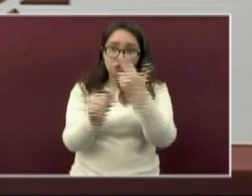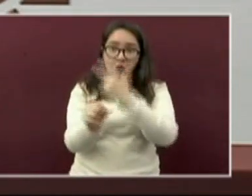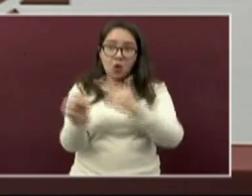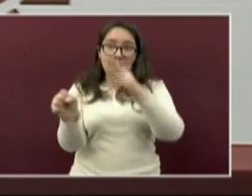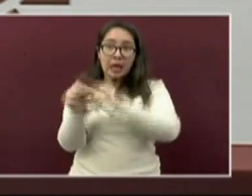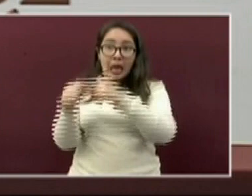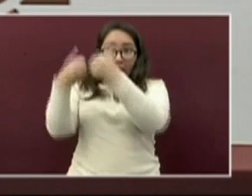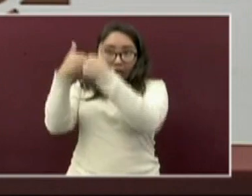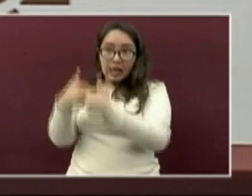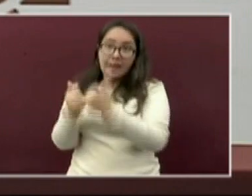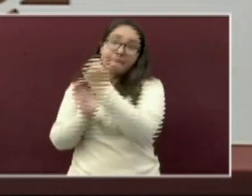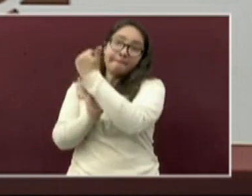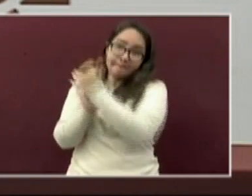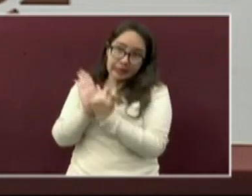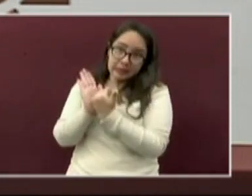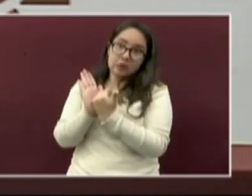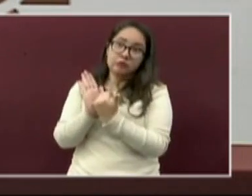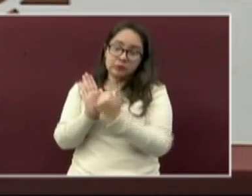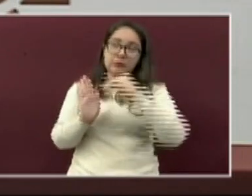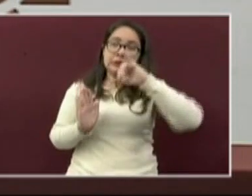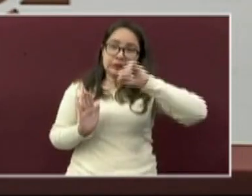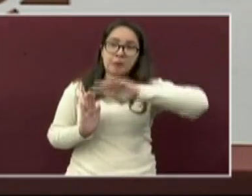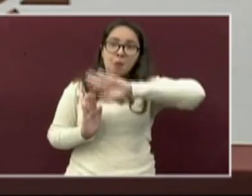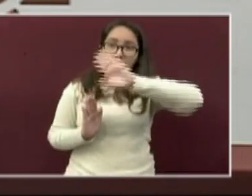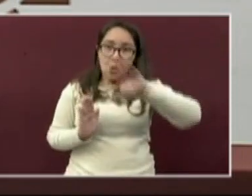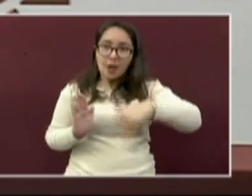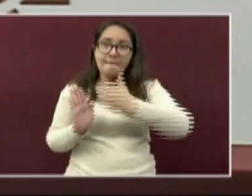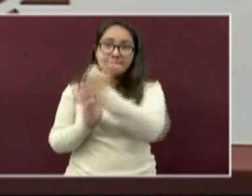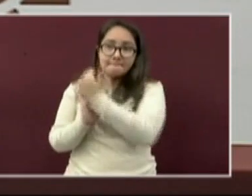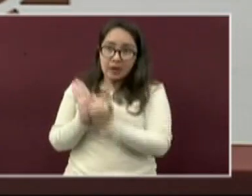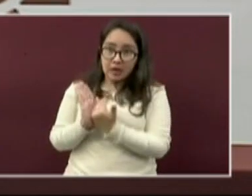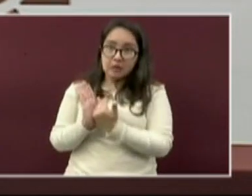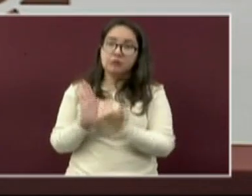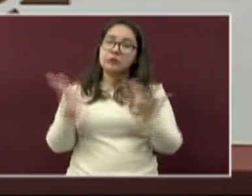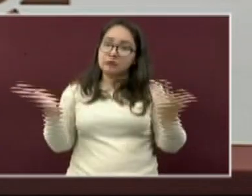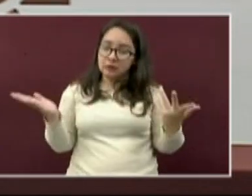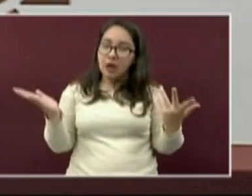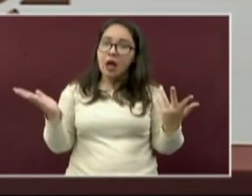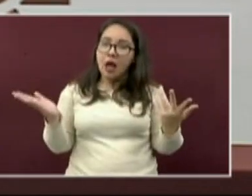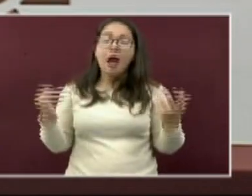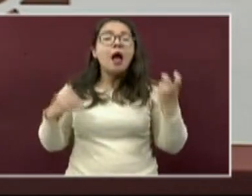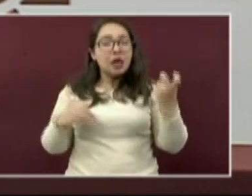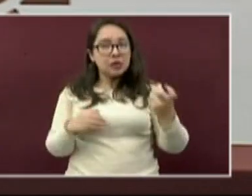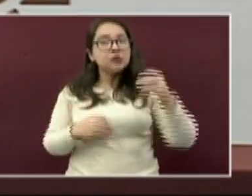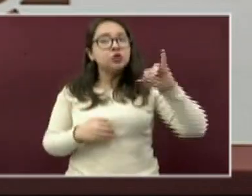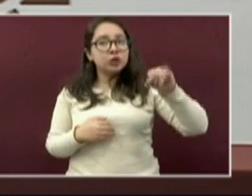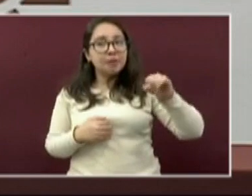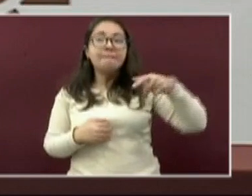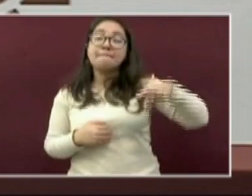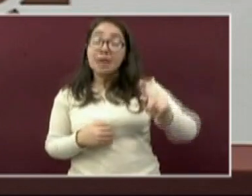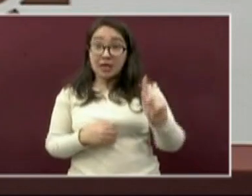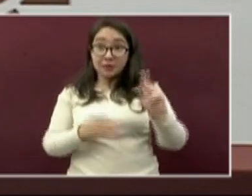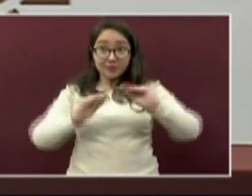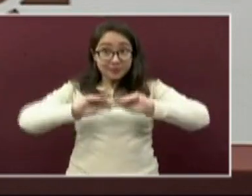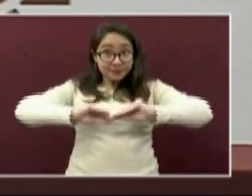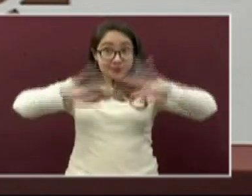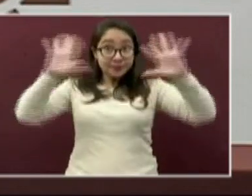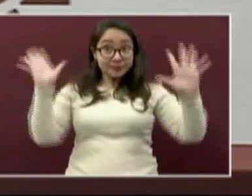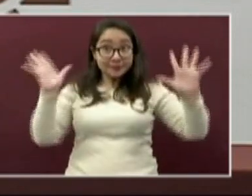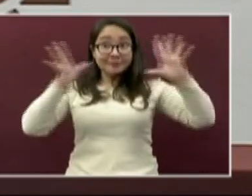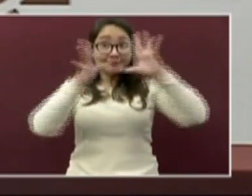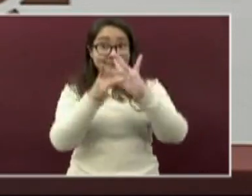hospitalizaciones y mortalidad y eso es precisamente que está muy clarito